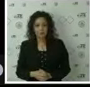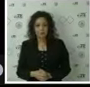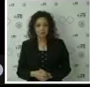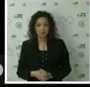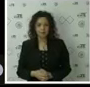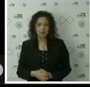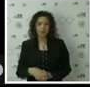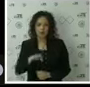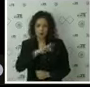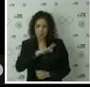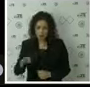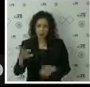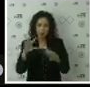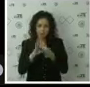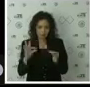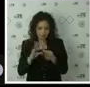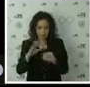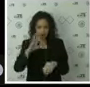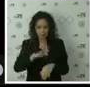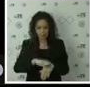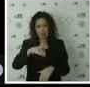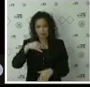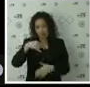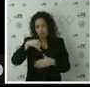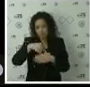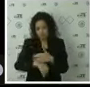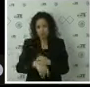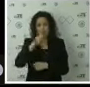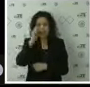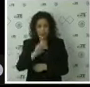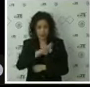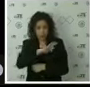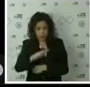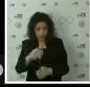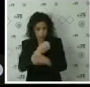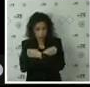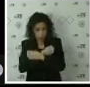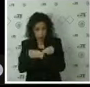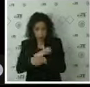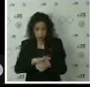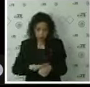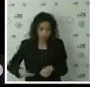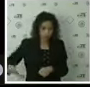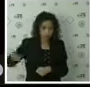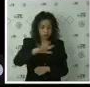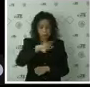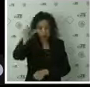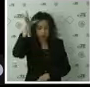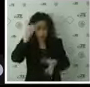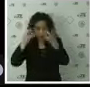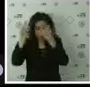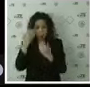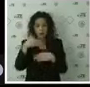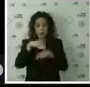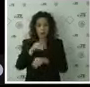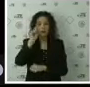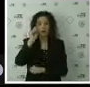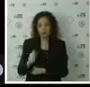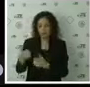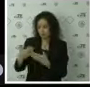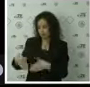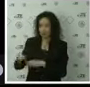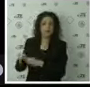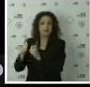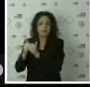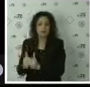se puede extender propiamente la escuela y la educación en ciudadanía hasta el espacio privado de la casa, ¿no? Y respetar desde luego ejercicios